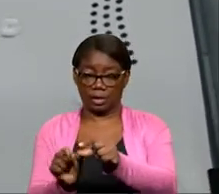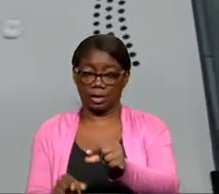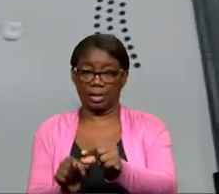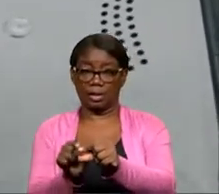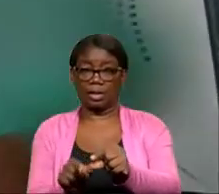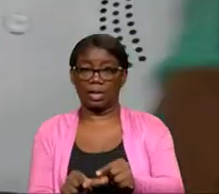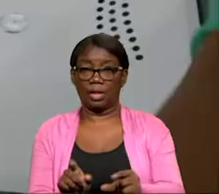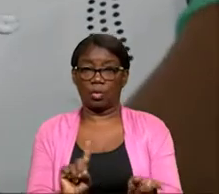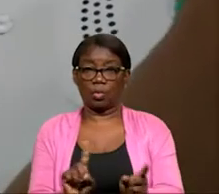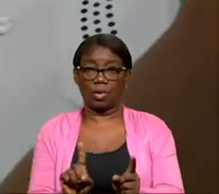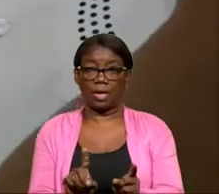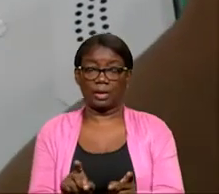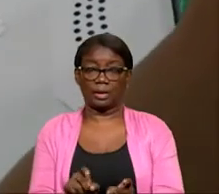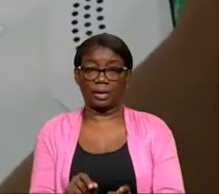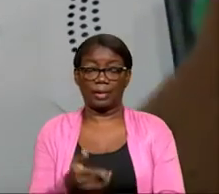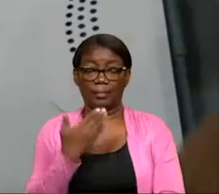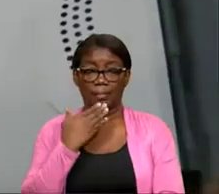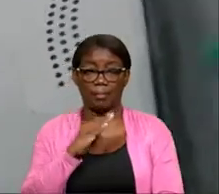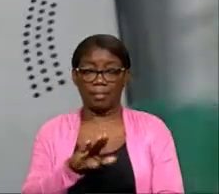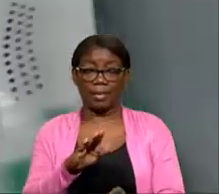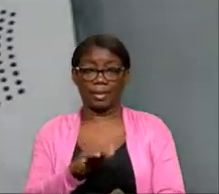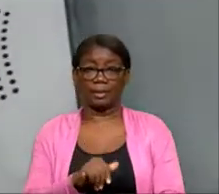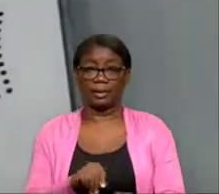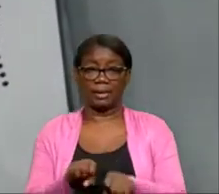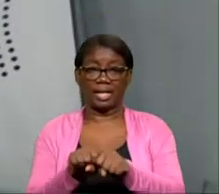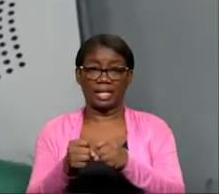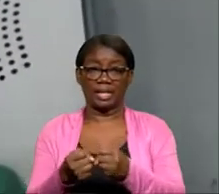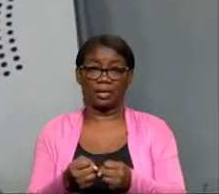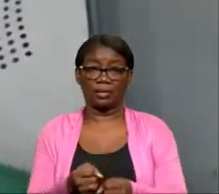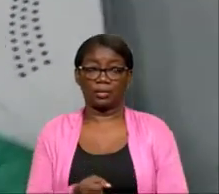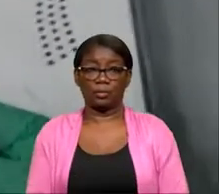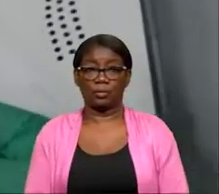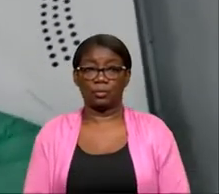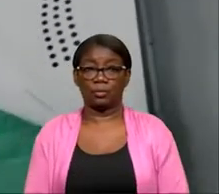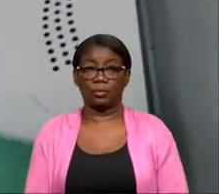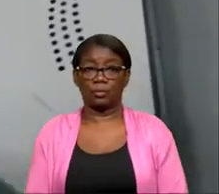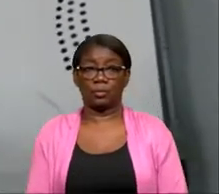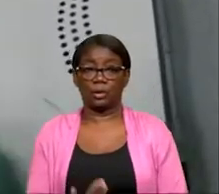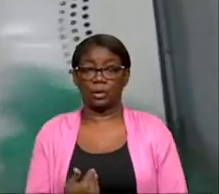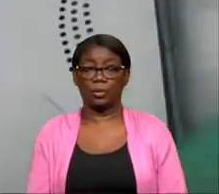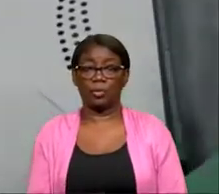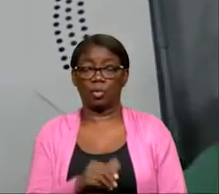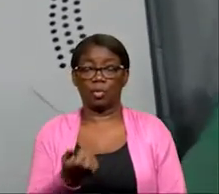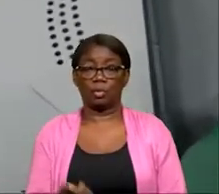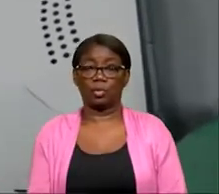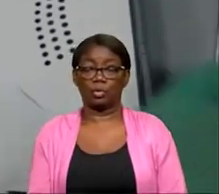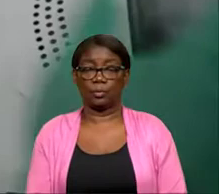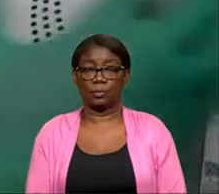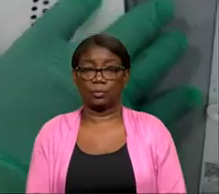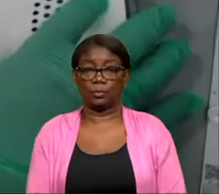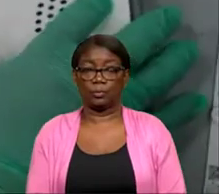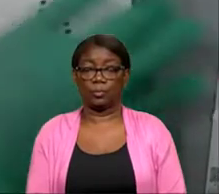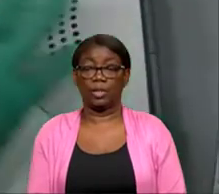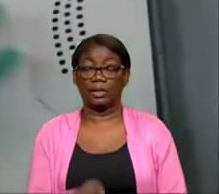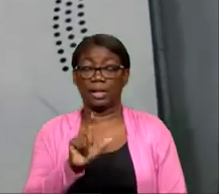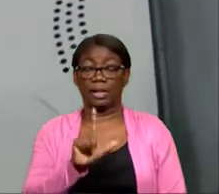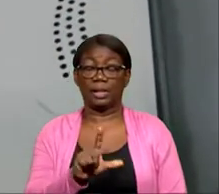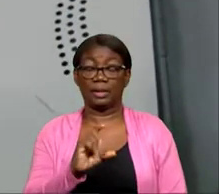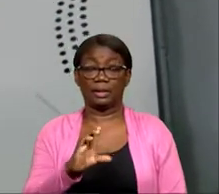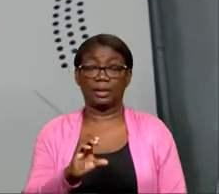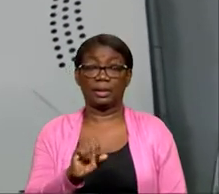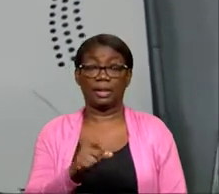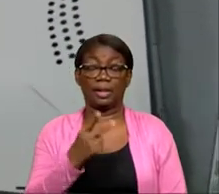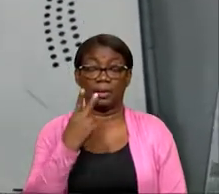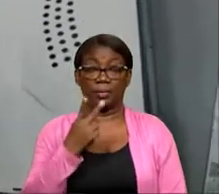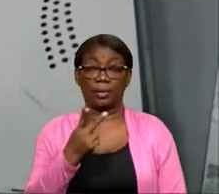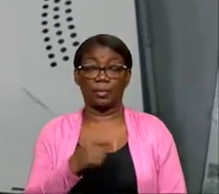está defectuosa. Acá ya tenemos nuestra tira de LED que le vamos a colocar. Vamos a cambiársela y luego entonces vamos